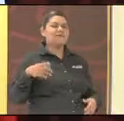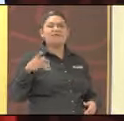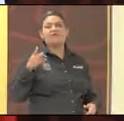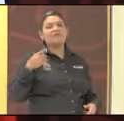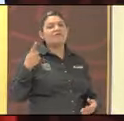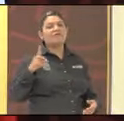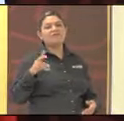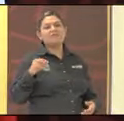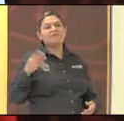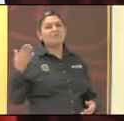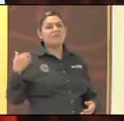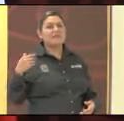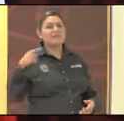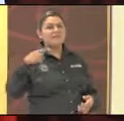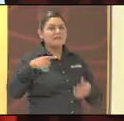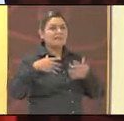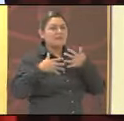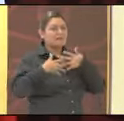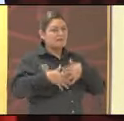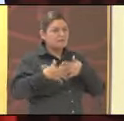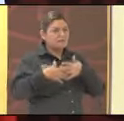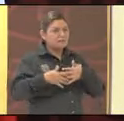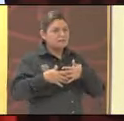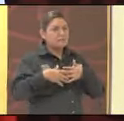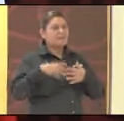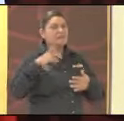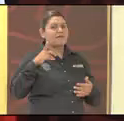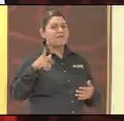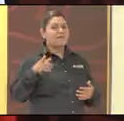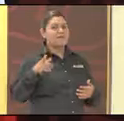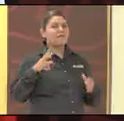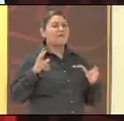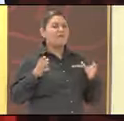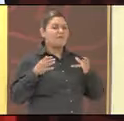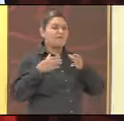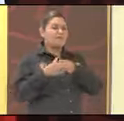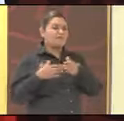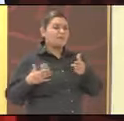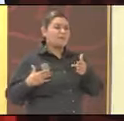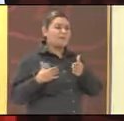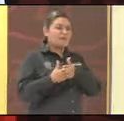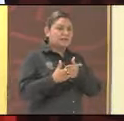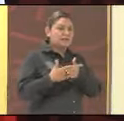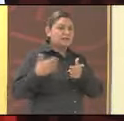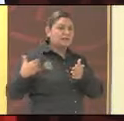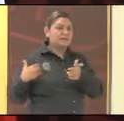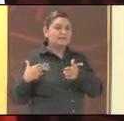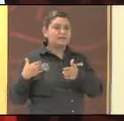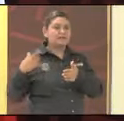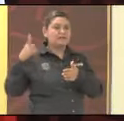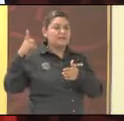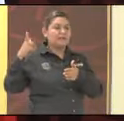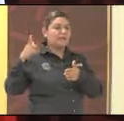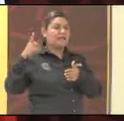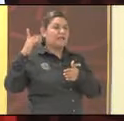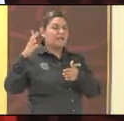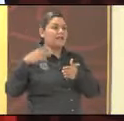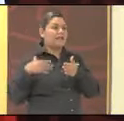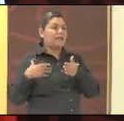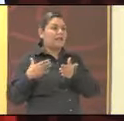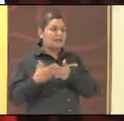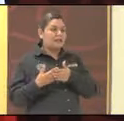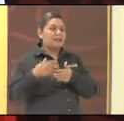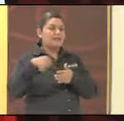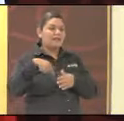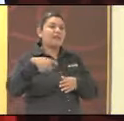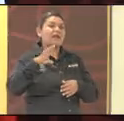no. Y esta empresa fue la que controló la contingencia en el puerto de Acapulco y está